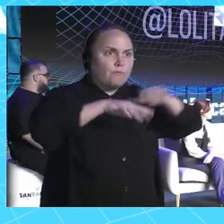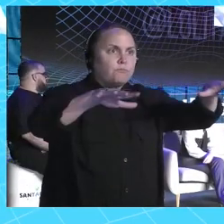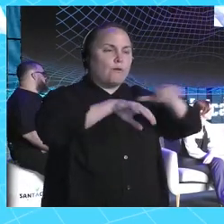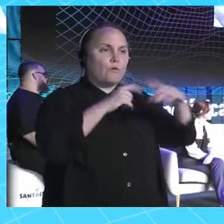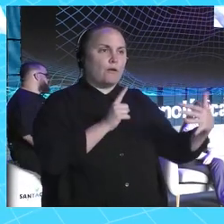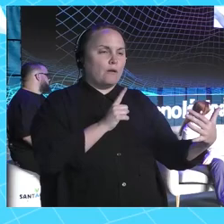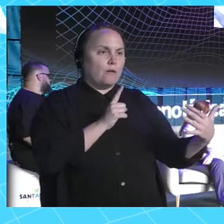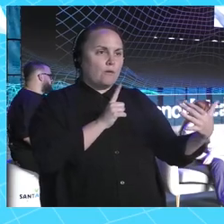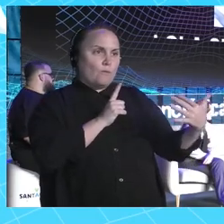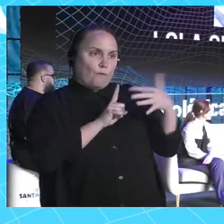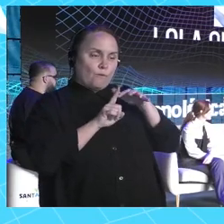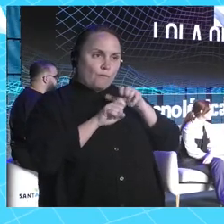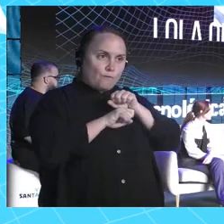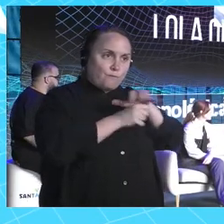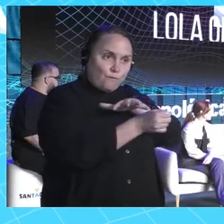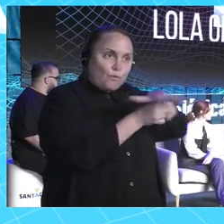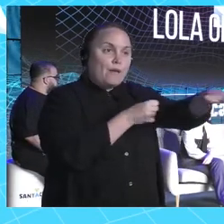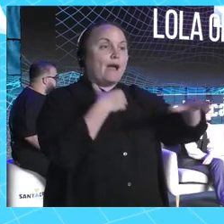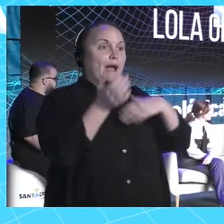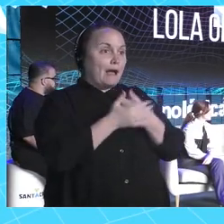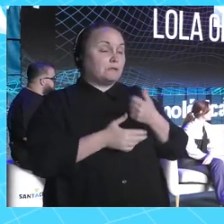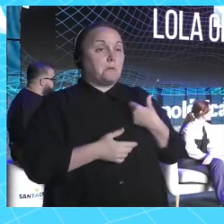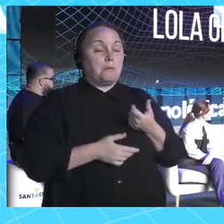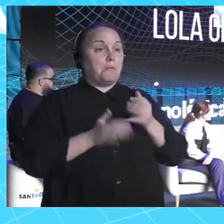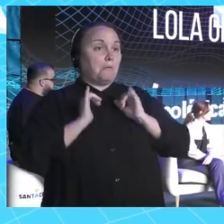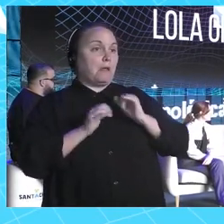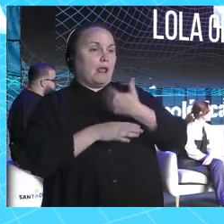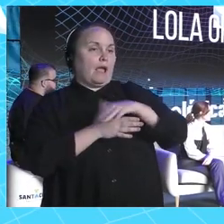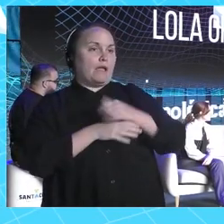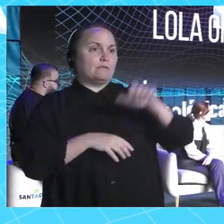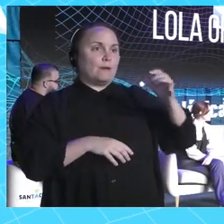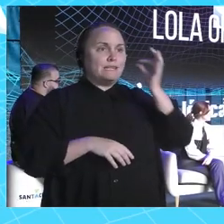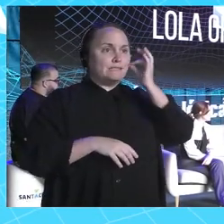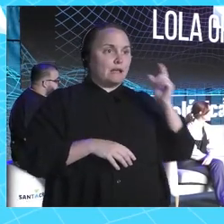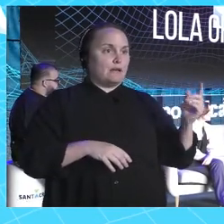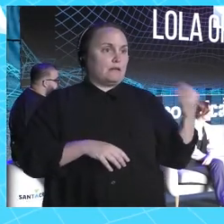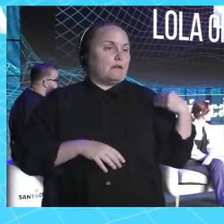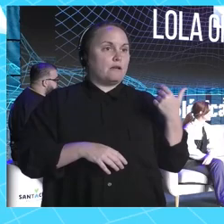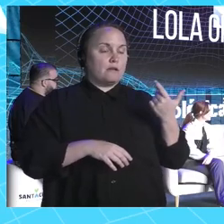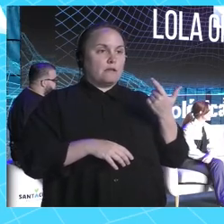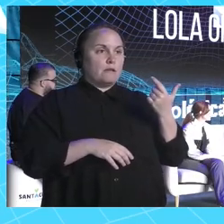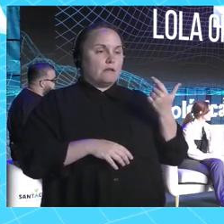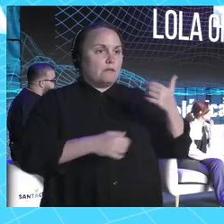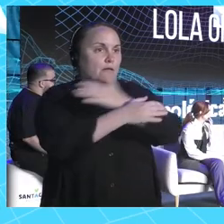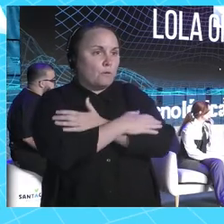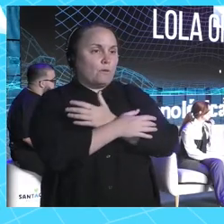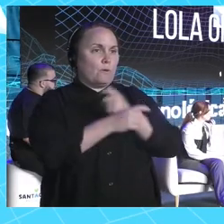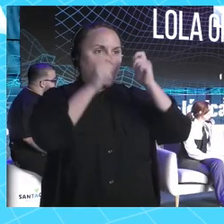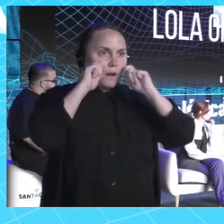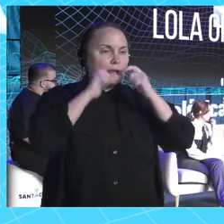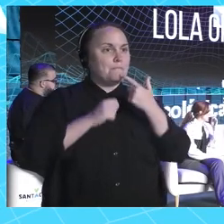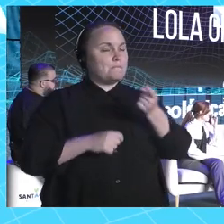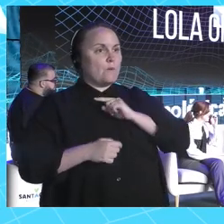me paró Una chica por la calle y me vio se echó a llorar y me abrazó y me dio las gracias entonces empecé a entender que